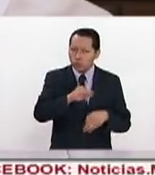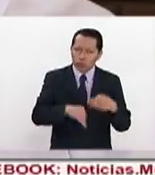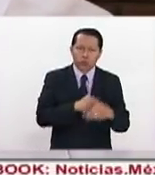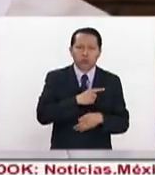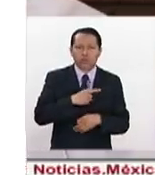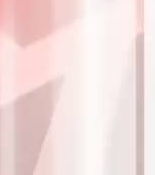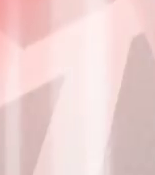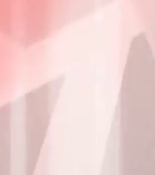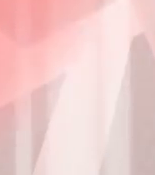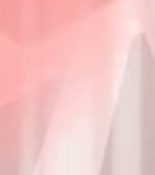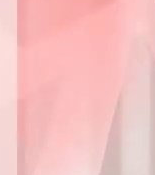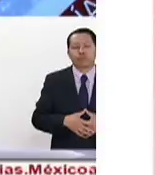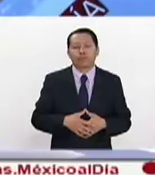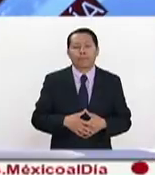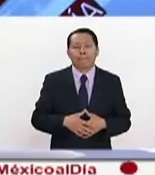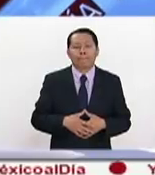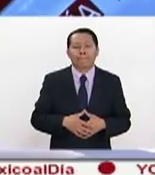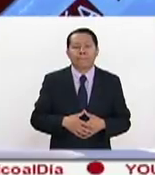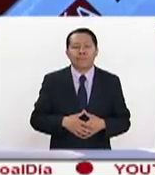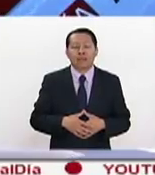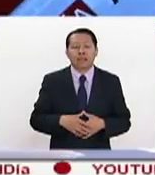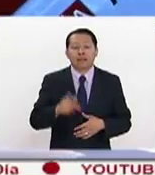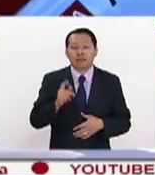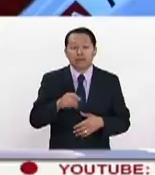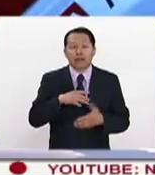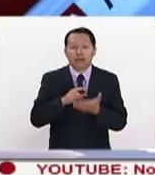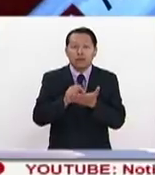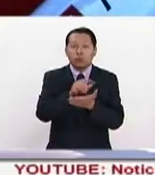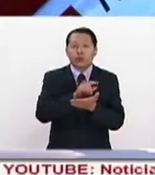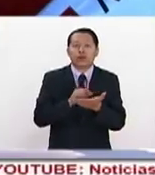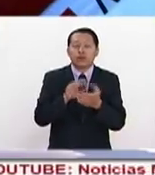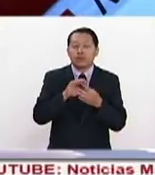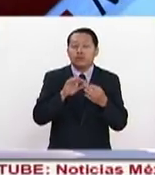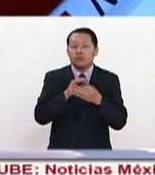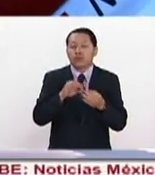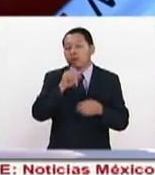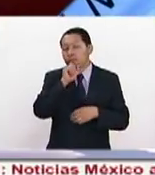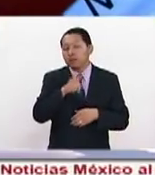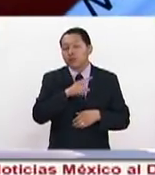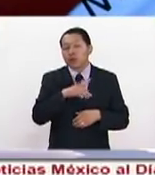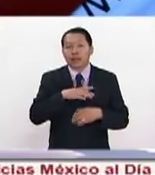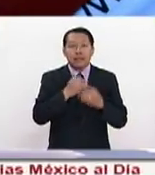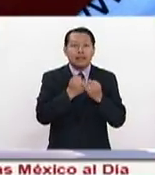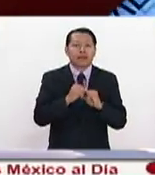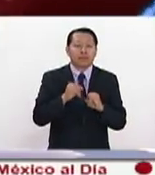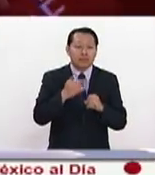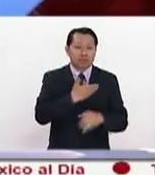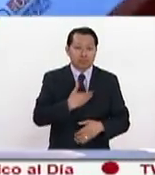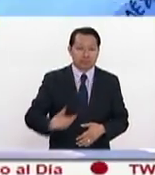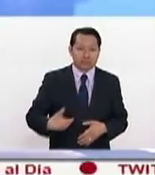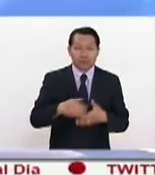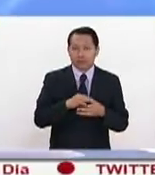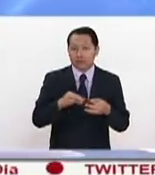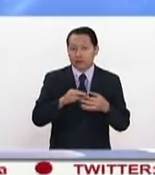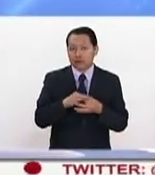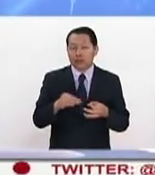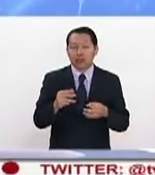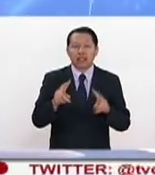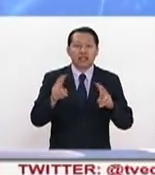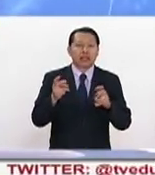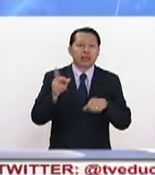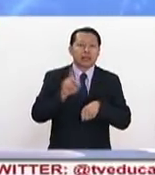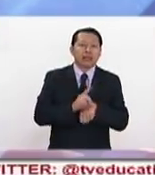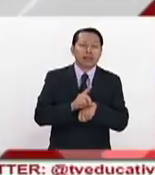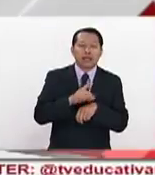interesar. Y a través de su cuenta de Twitter, los aspirantes independientes a la presidencia hablaron sobre el Día de la